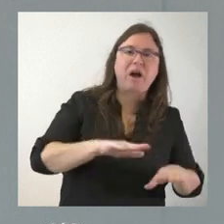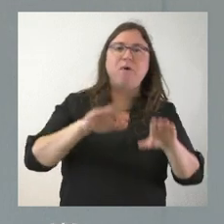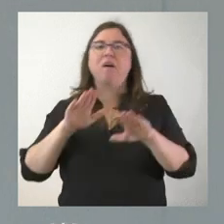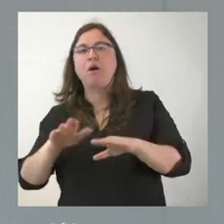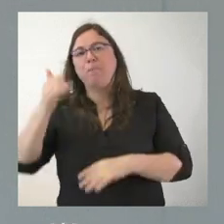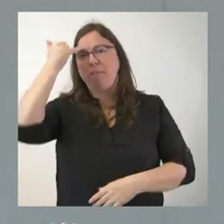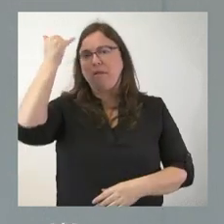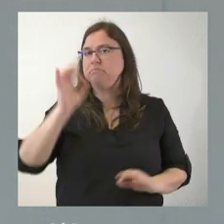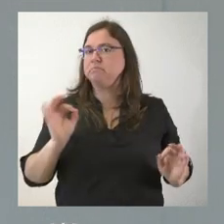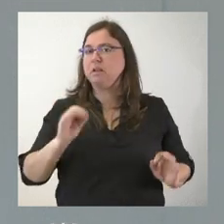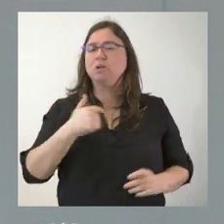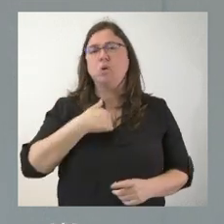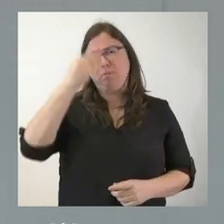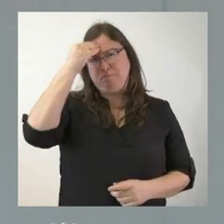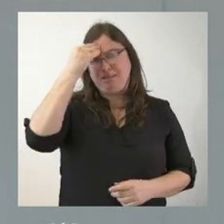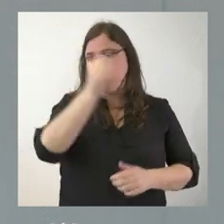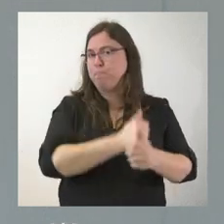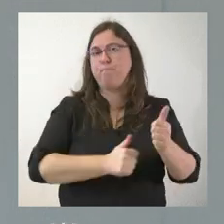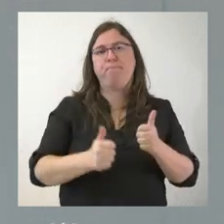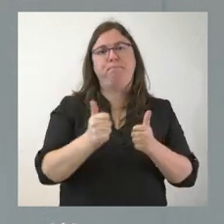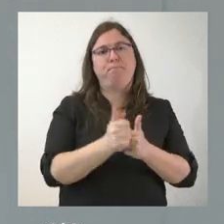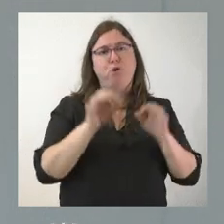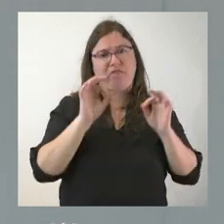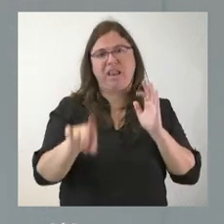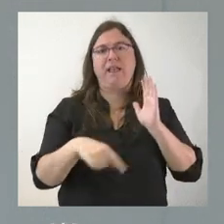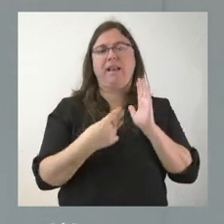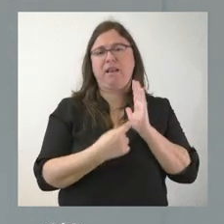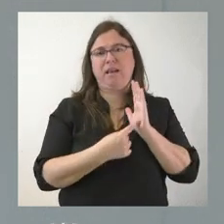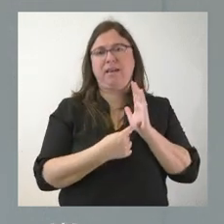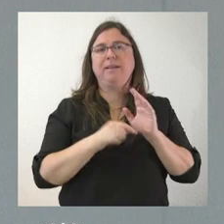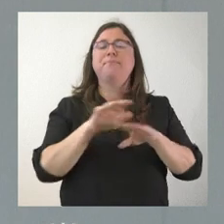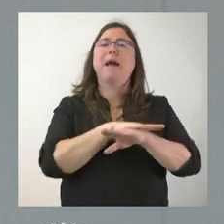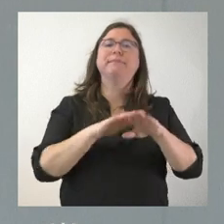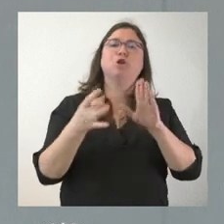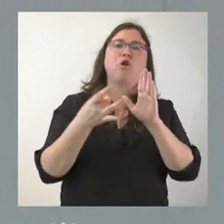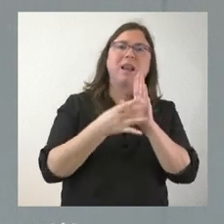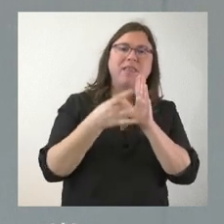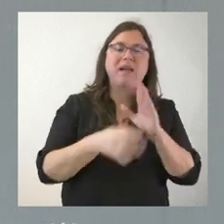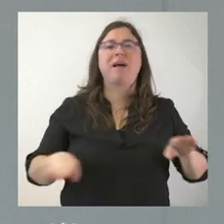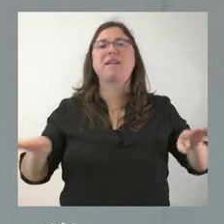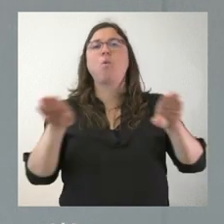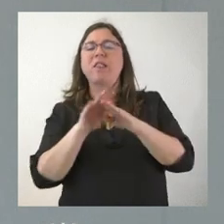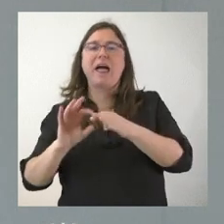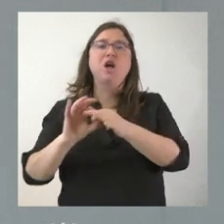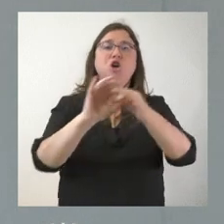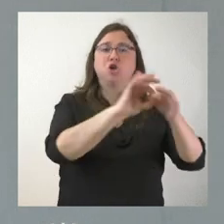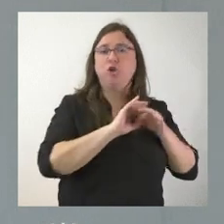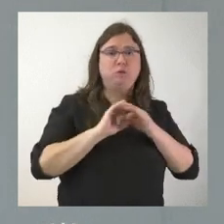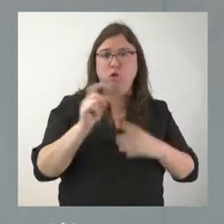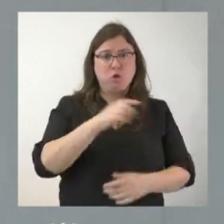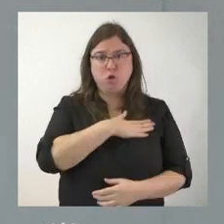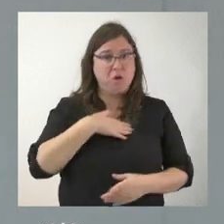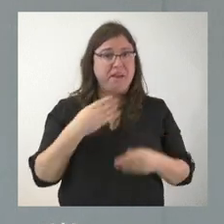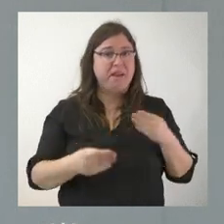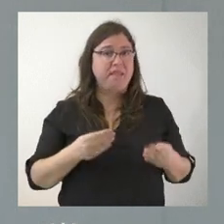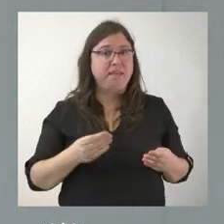queremos que tenía que haberse priorizado dentro de esta ley el aspecto de la calidad de la igualdad de la cohesión no se ha querido hacer así por parte